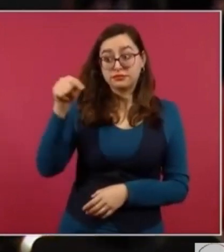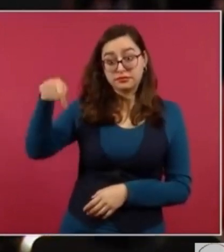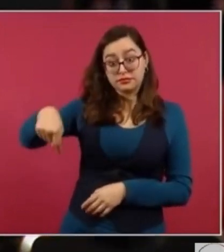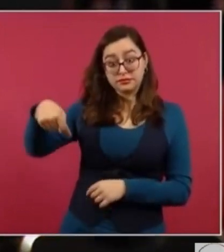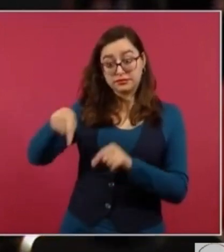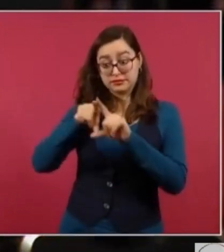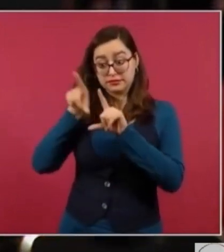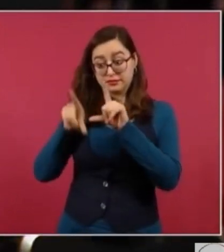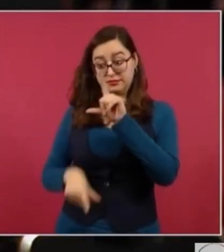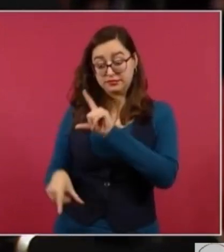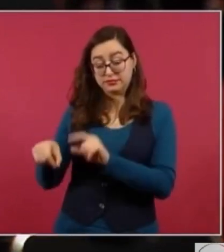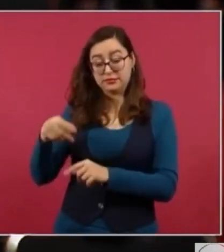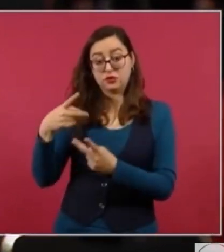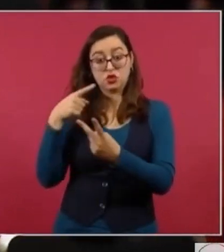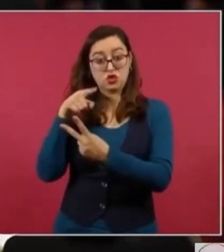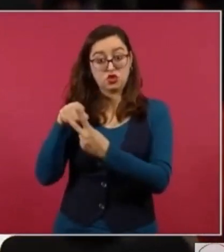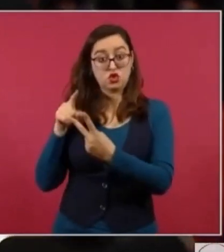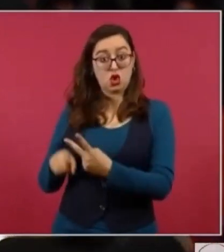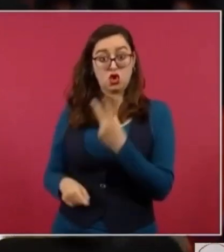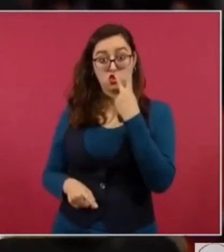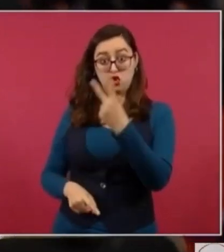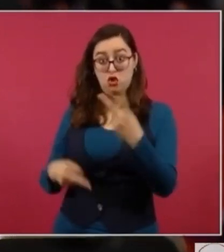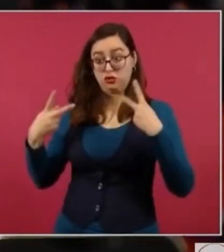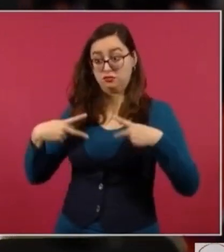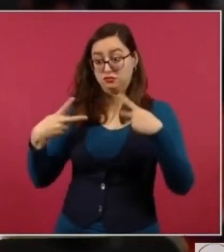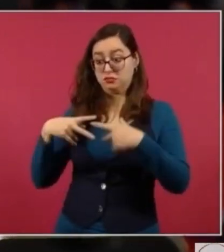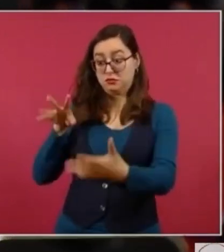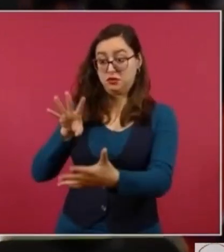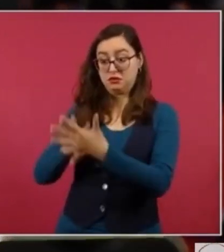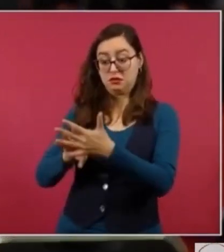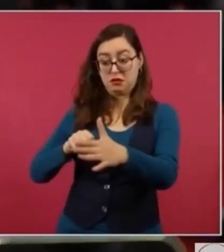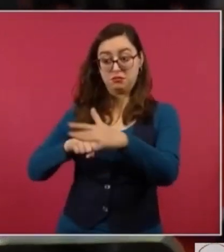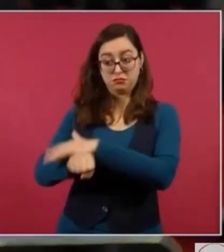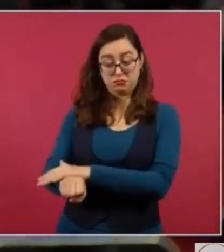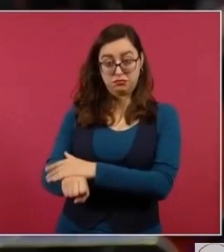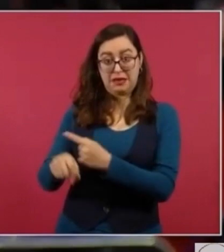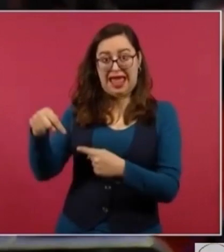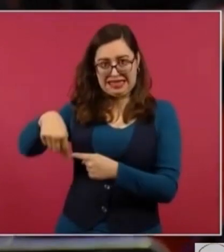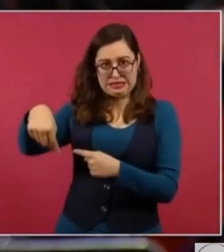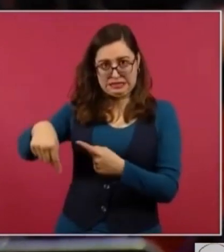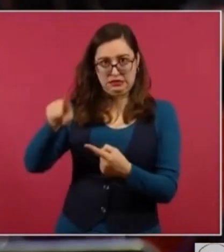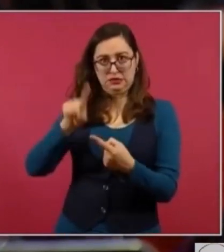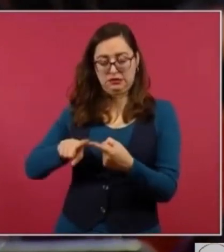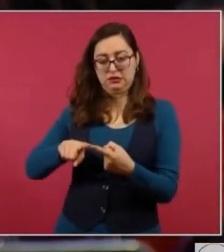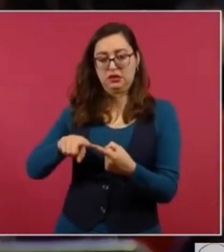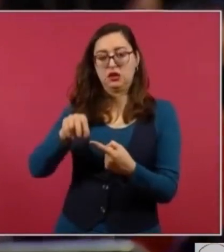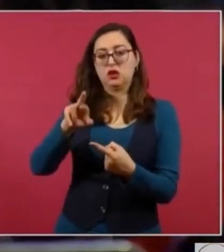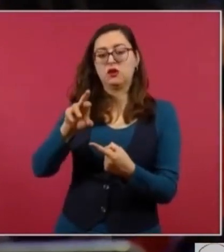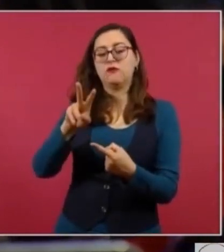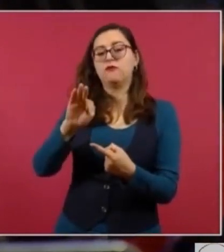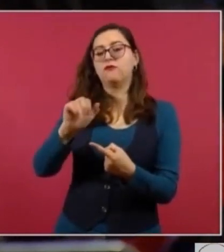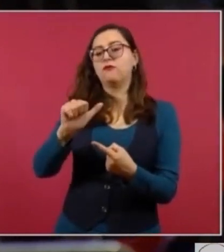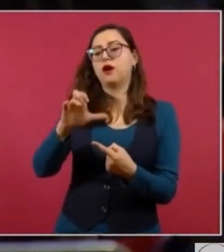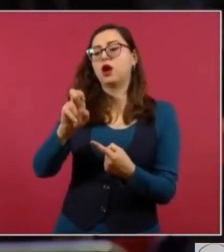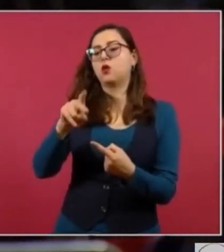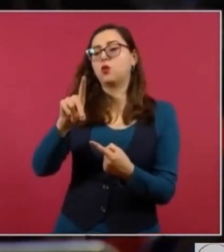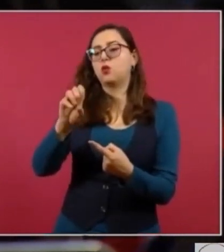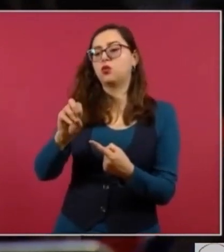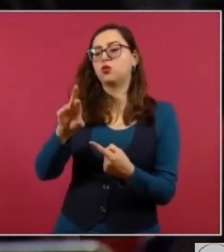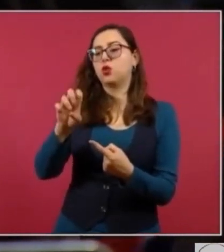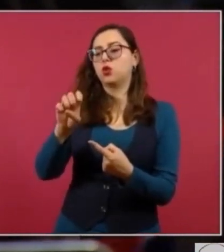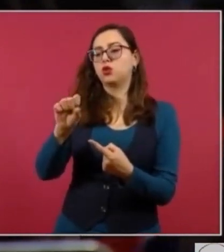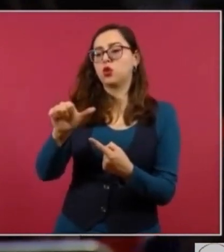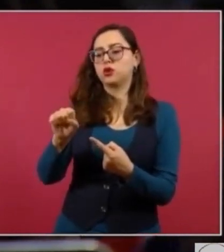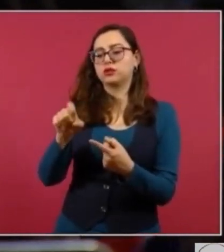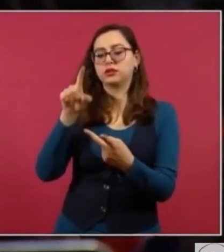que es Facundo Rosas y también Cárdenas Palomino. En ese sentido, presidente, también preguntarle si México ha solicitado a